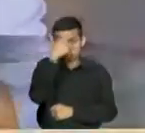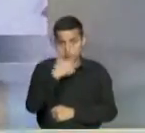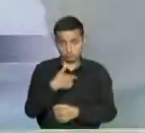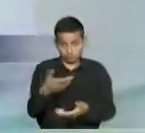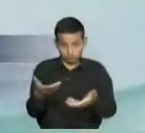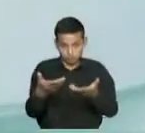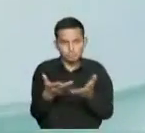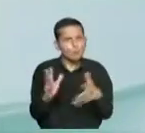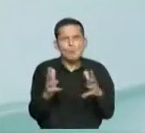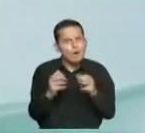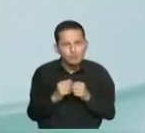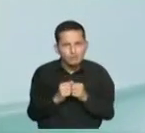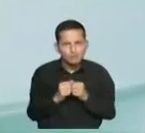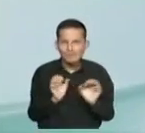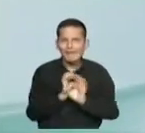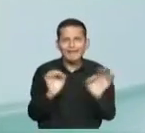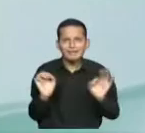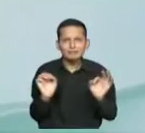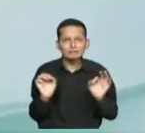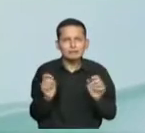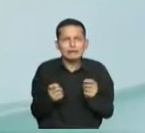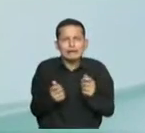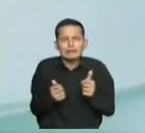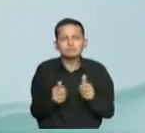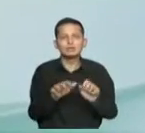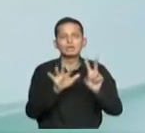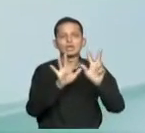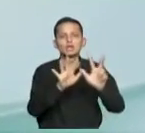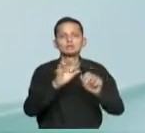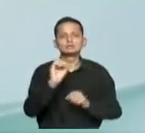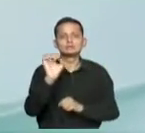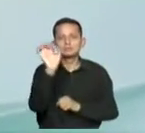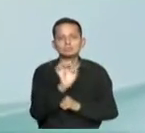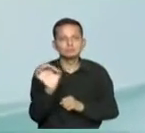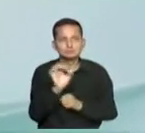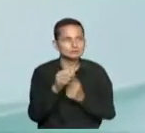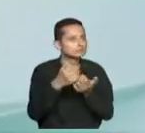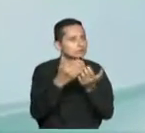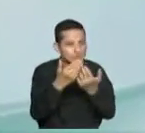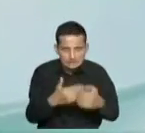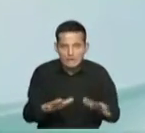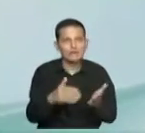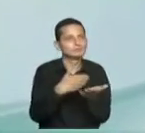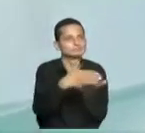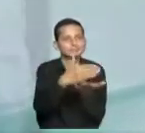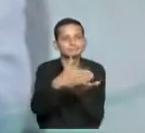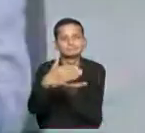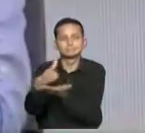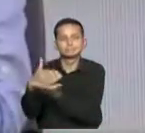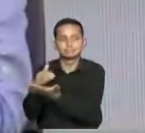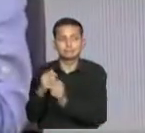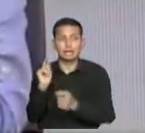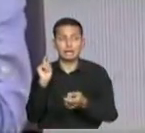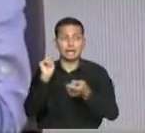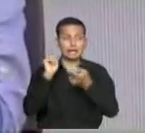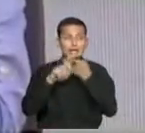Es decir, estamos en casi un 80% de la meta y estoy seguro que hasta el 2017 habremos